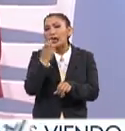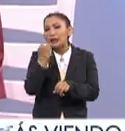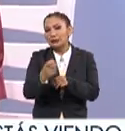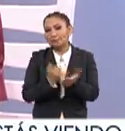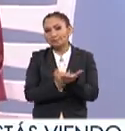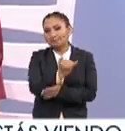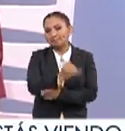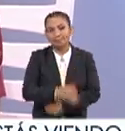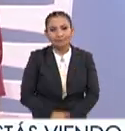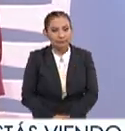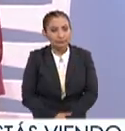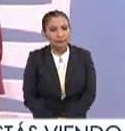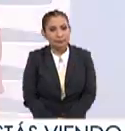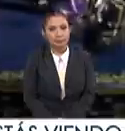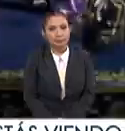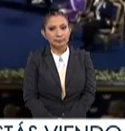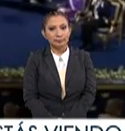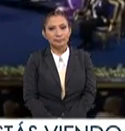de esta decisión.